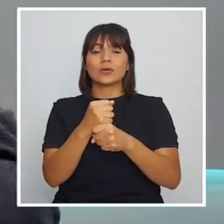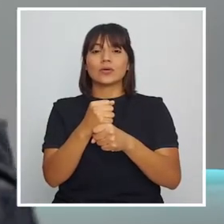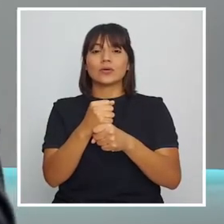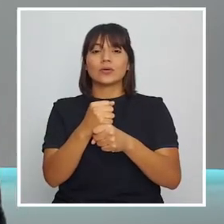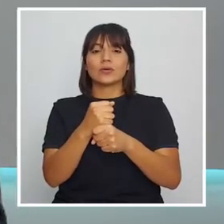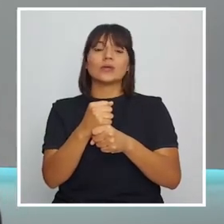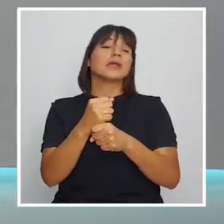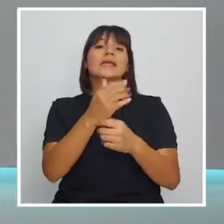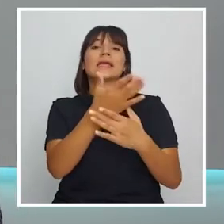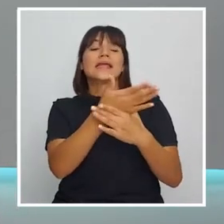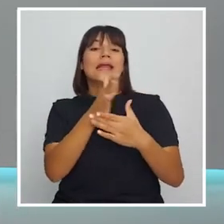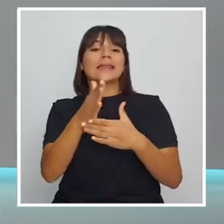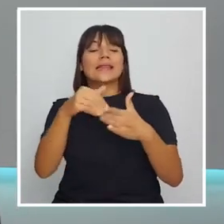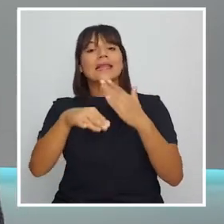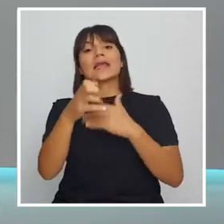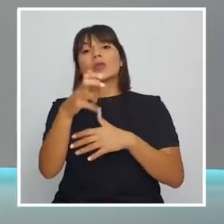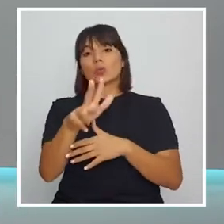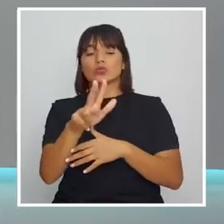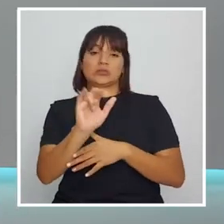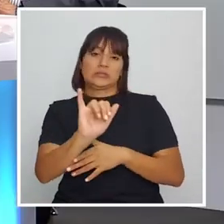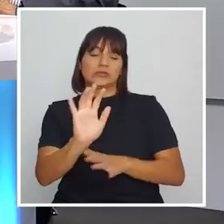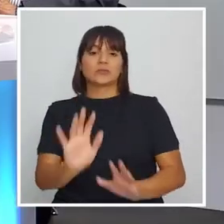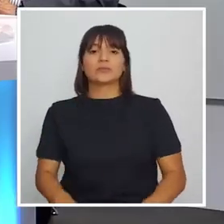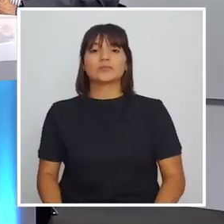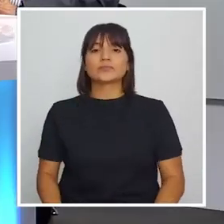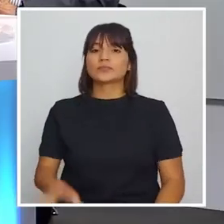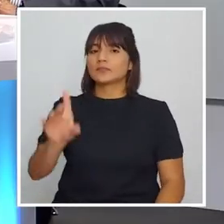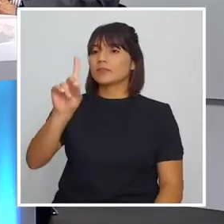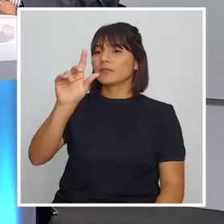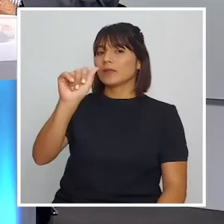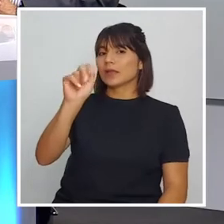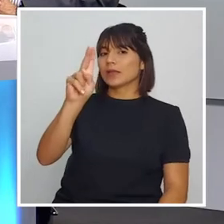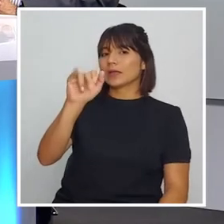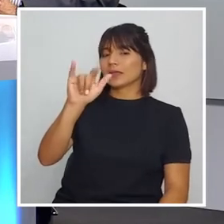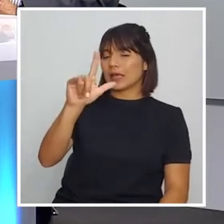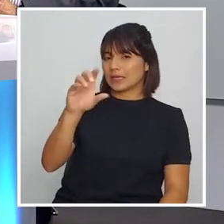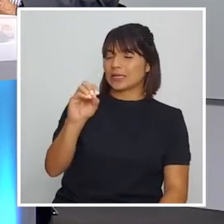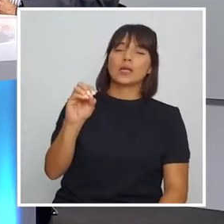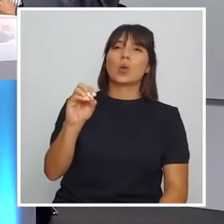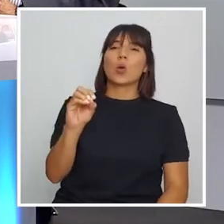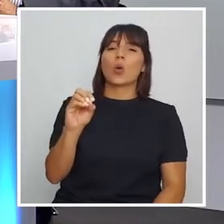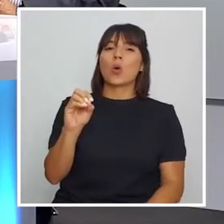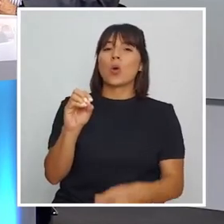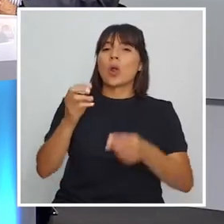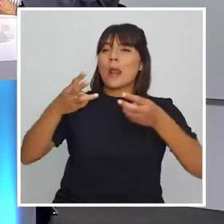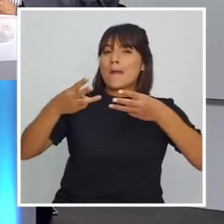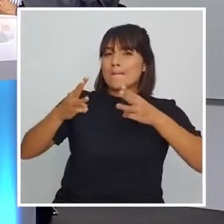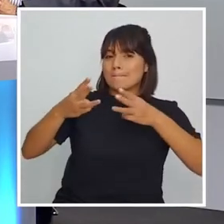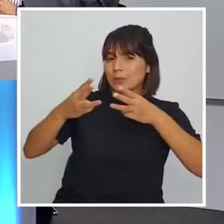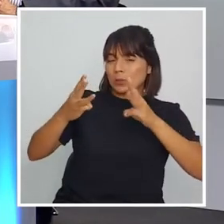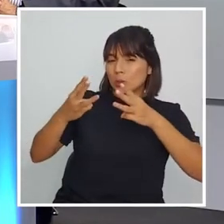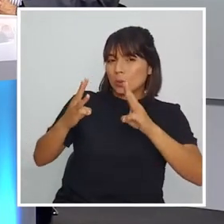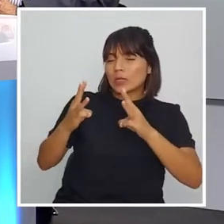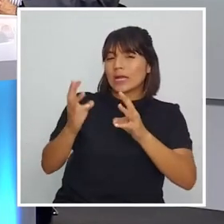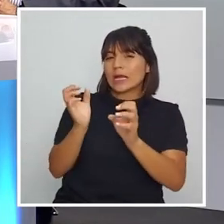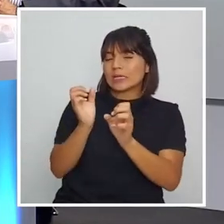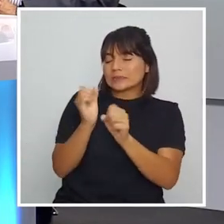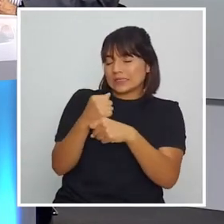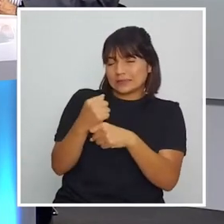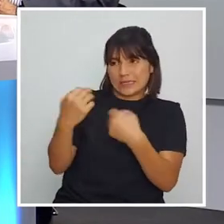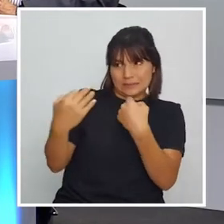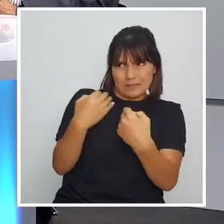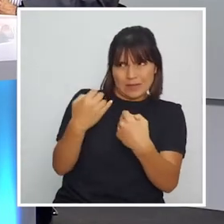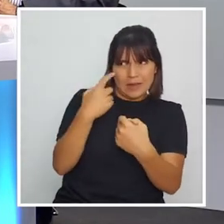se divide por 12. Eso es básicamente. Don Danilo, aquí es el cálculo se hace, dígame si estoy bien,